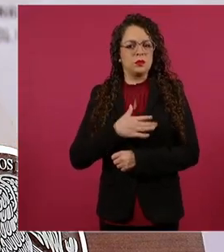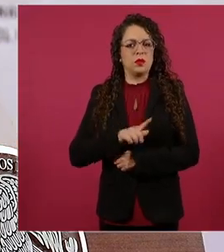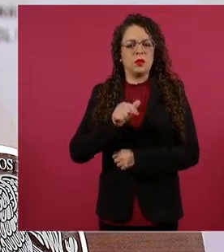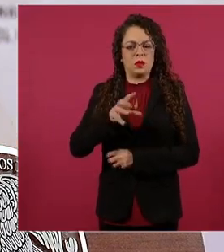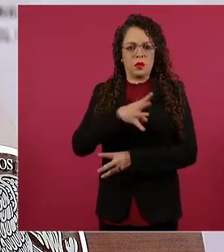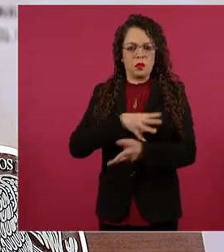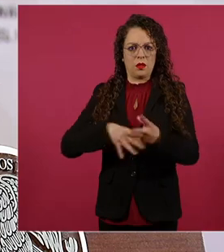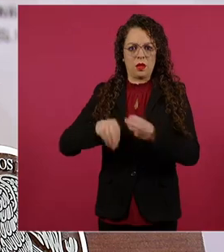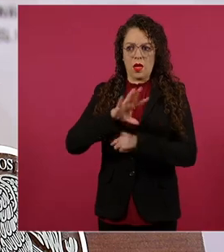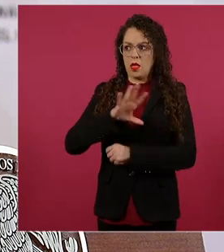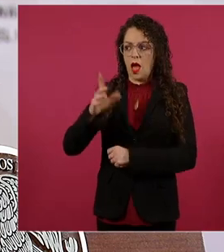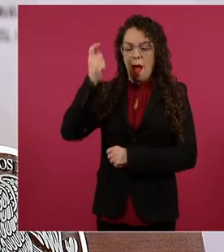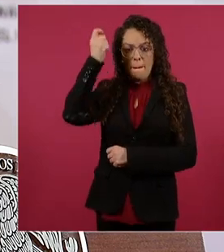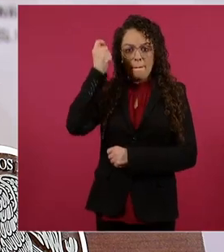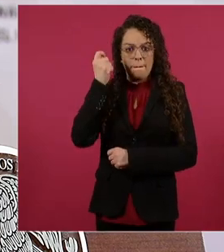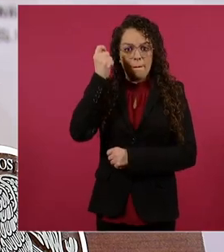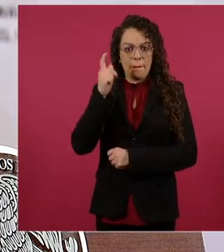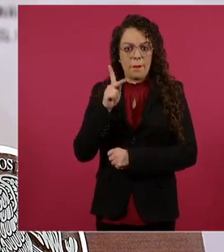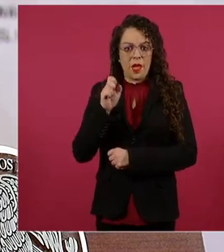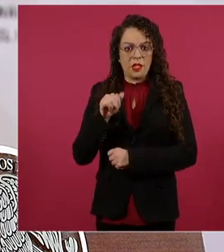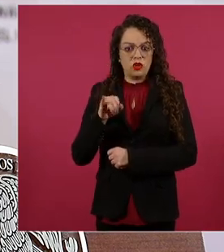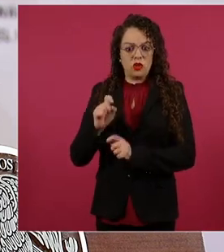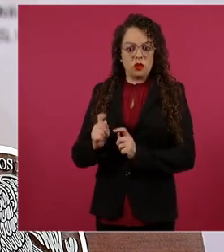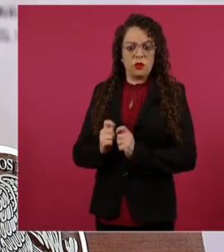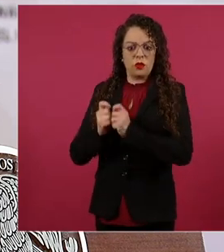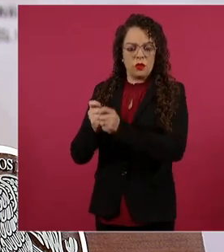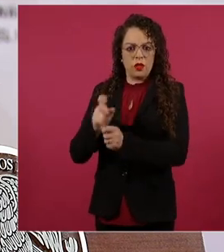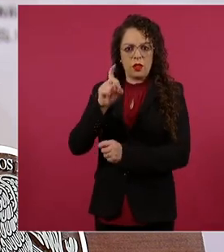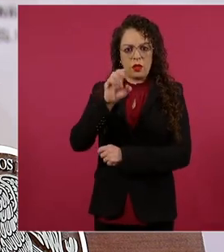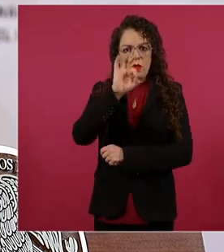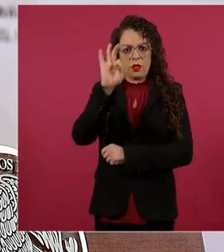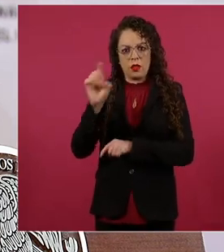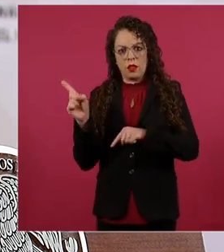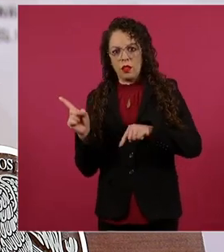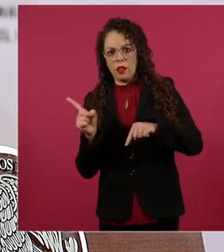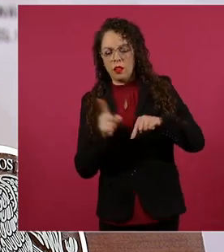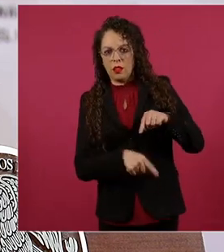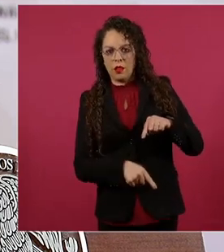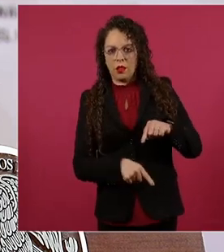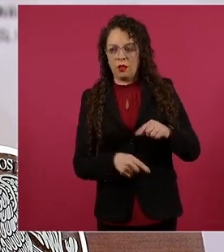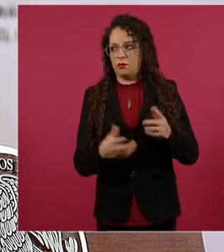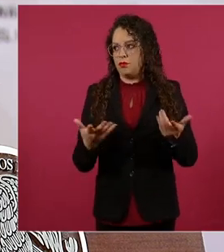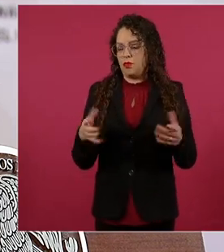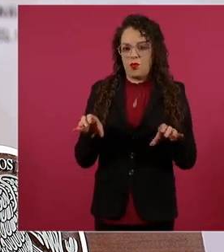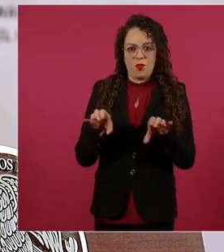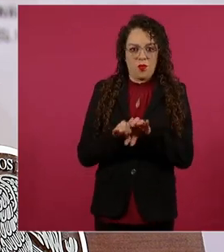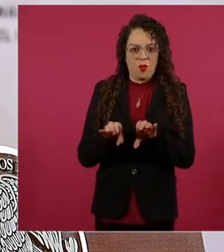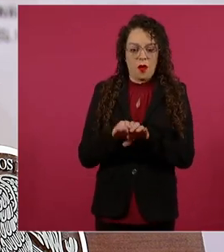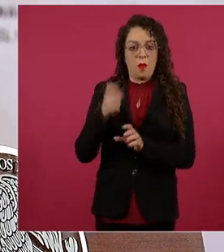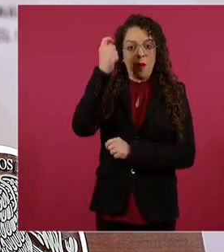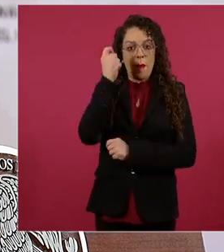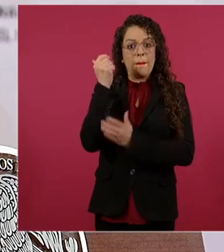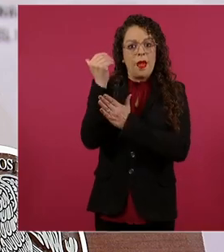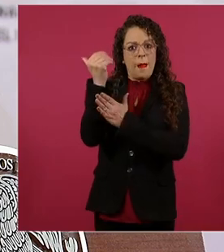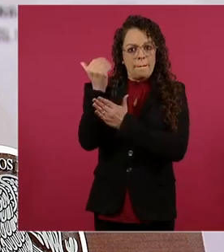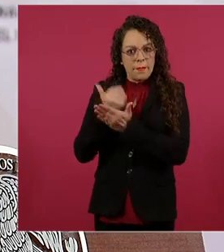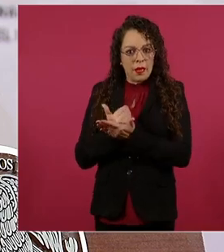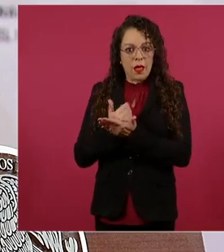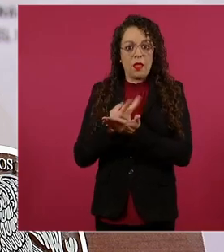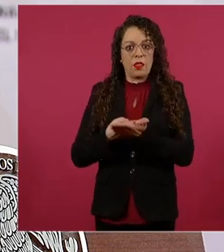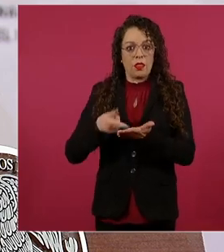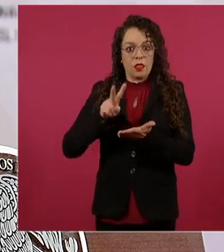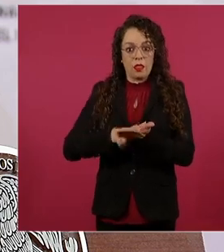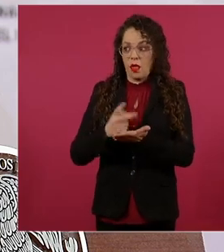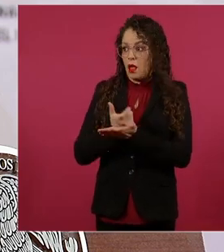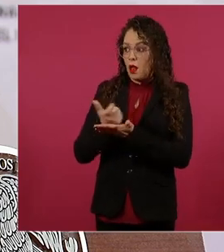mismo monto del 30 por ciento de su salario, siendo que su pensión era ya menor. Entonces, a veces inclusive llegaba a ser hasta el 60 o 65